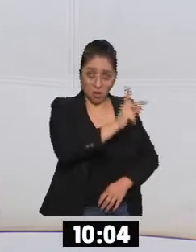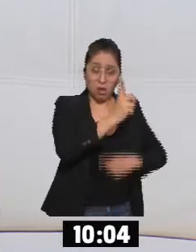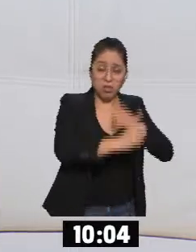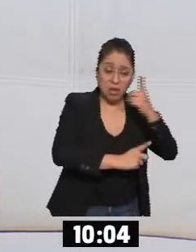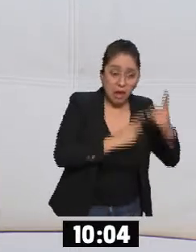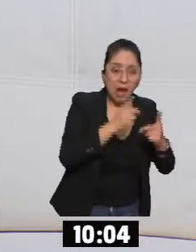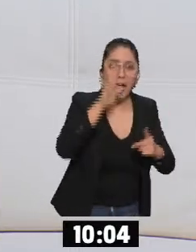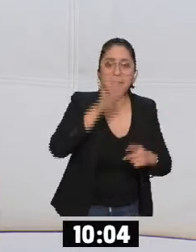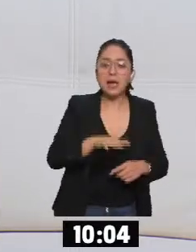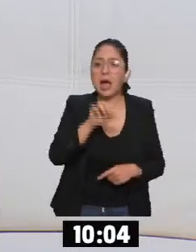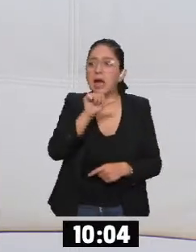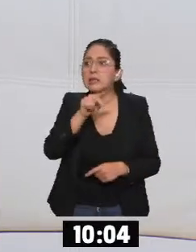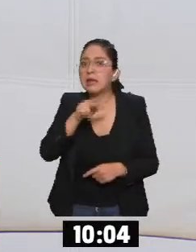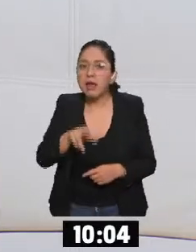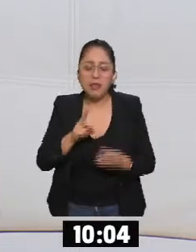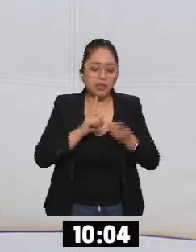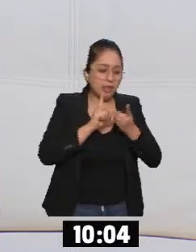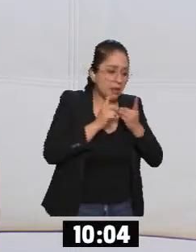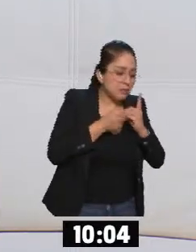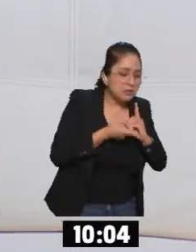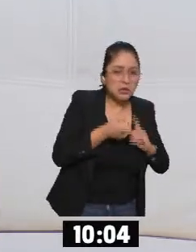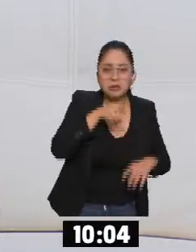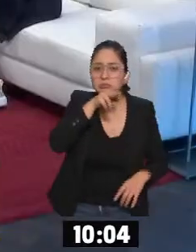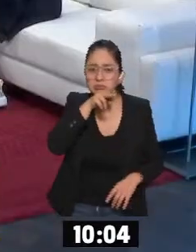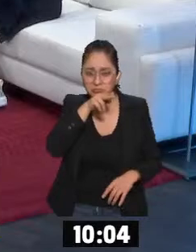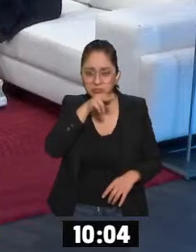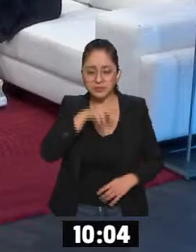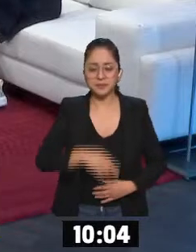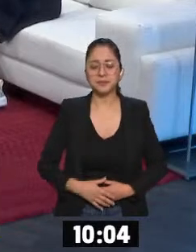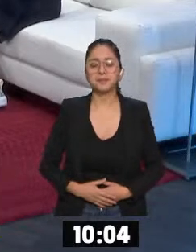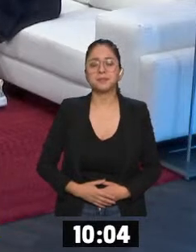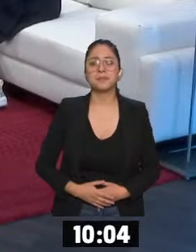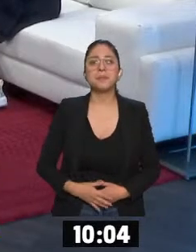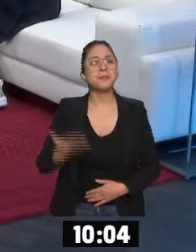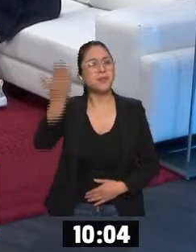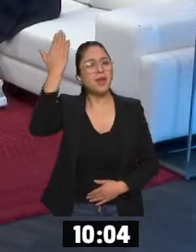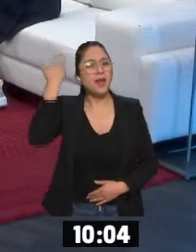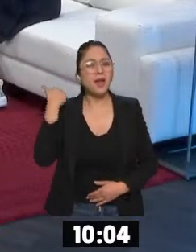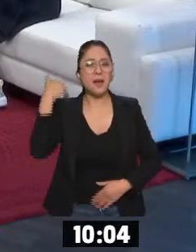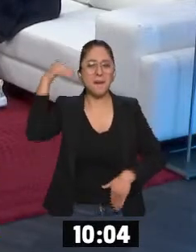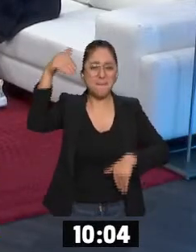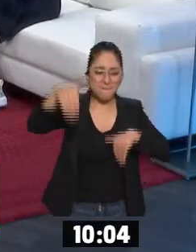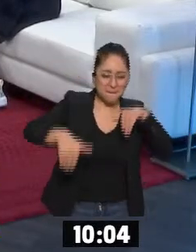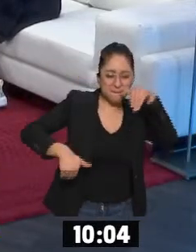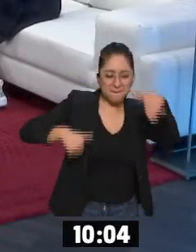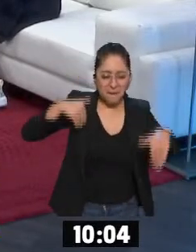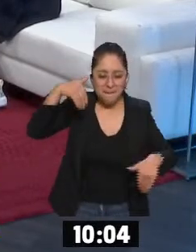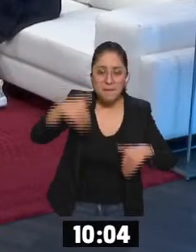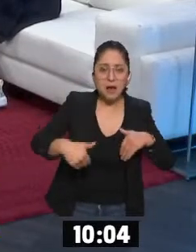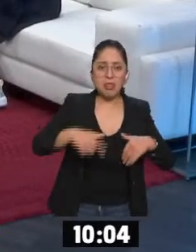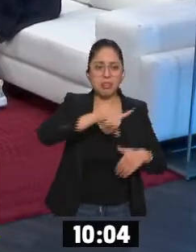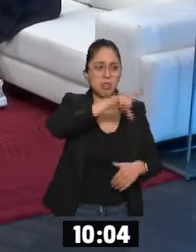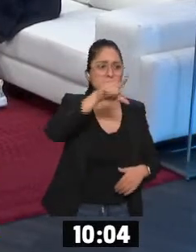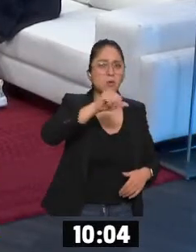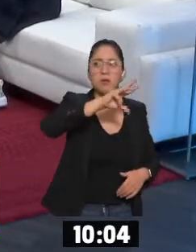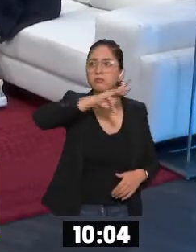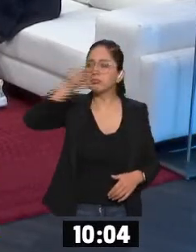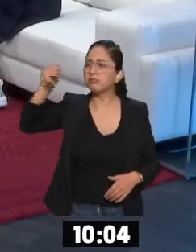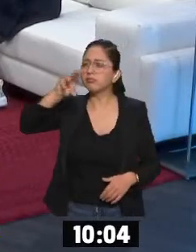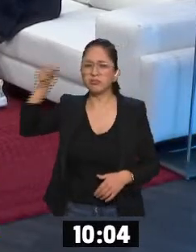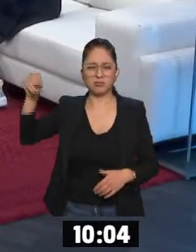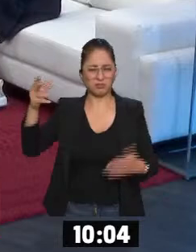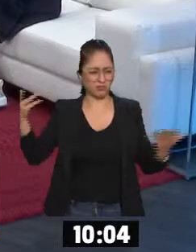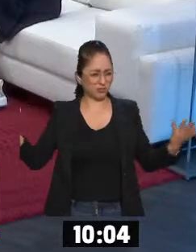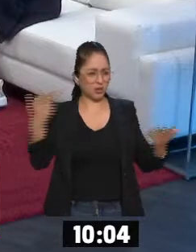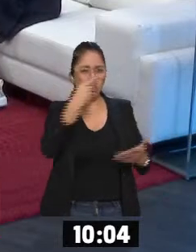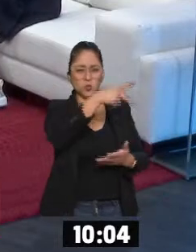depresión, derivados de estrés. Yo lo vi venir con el Michael Phelps cuando empezó a irse de party y hablar, y su esposa ponía que